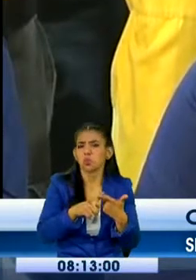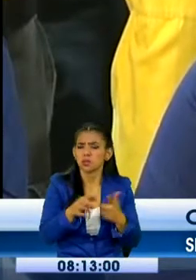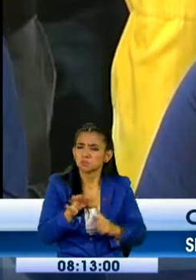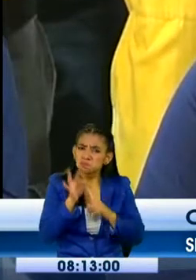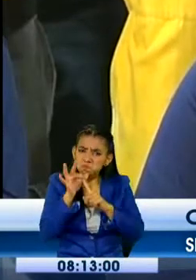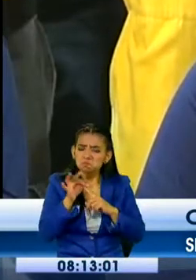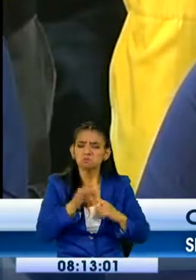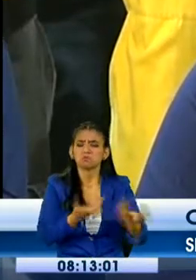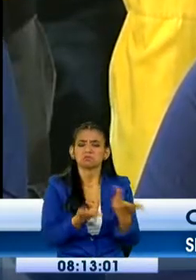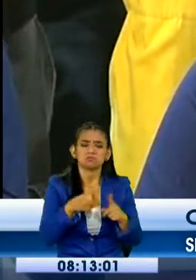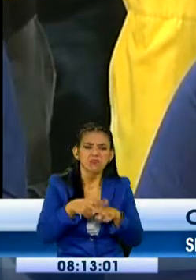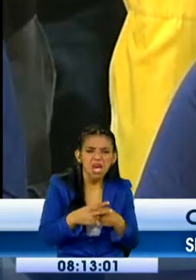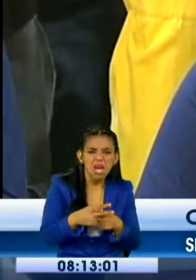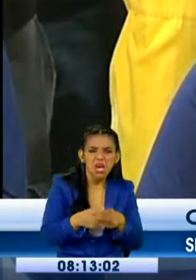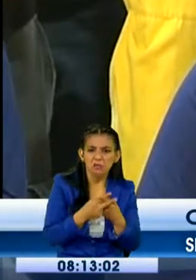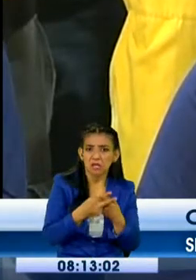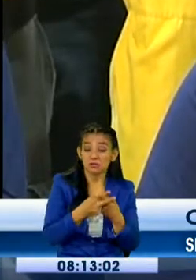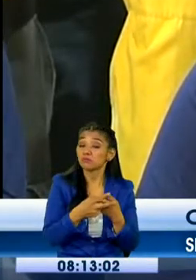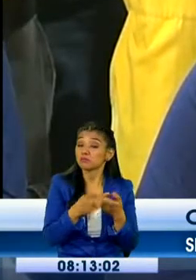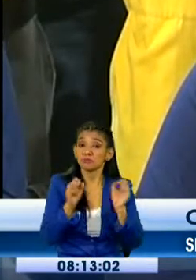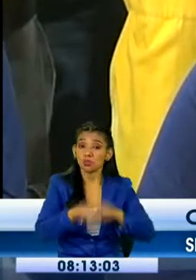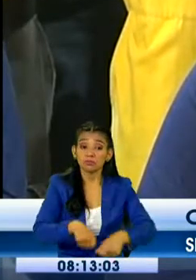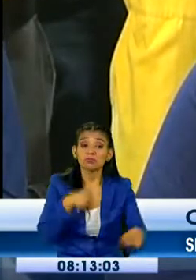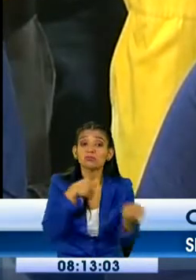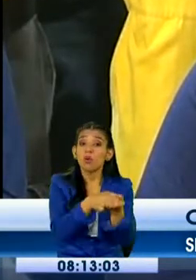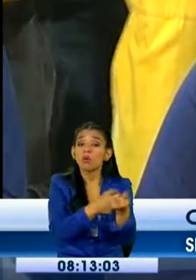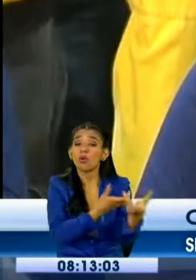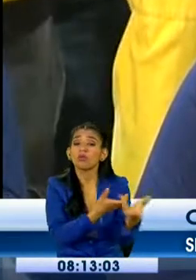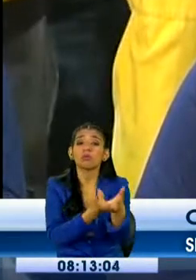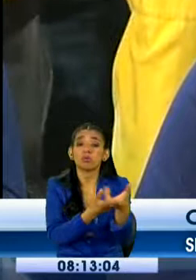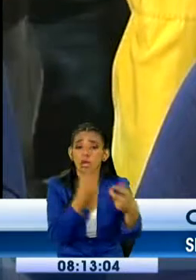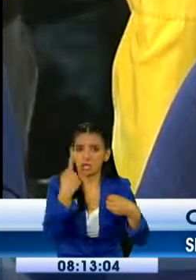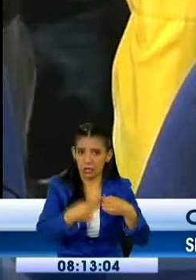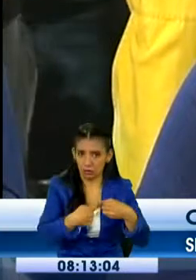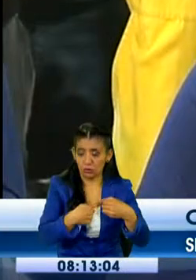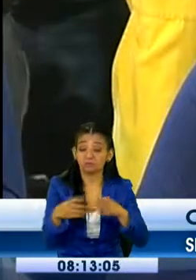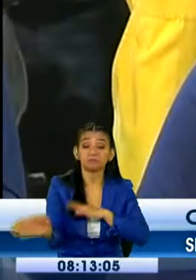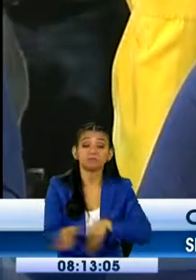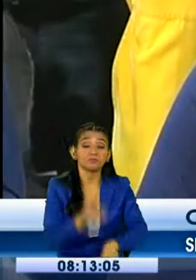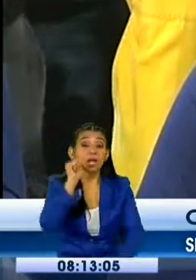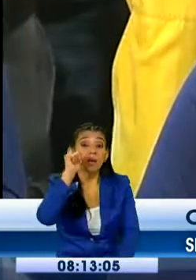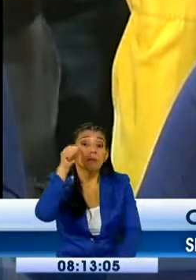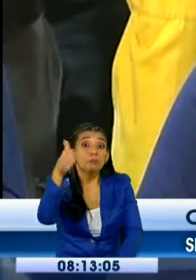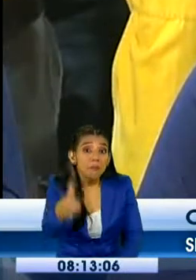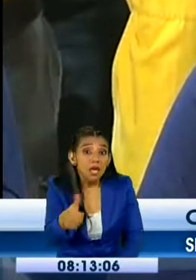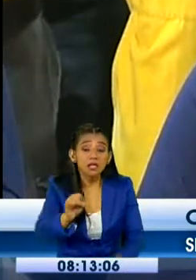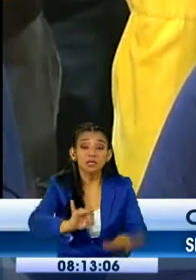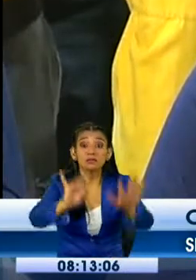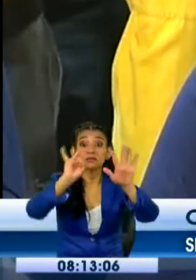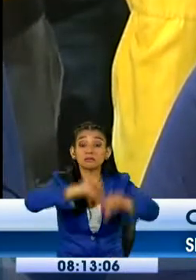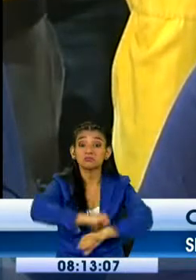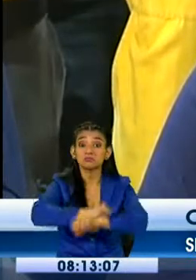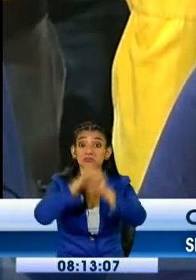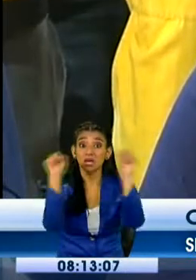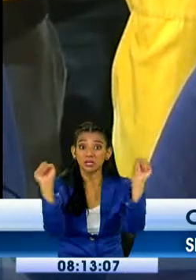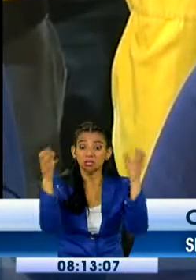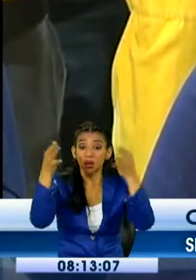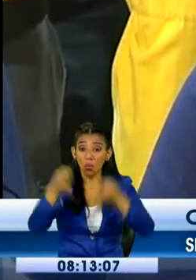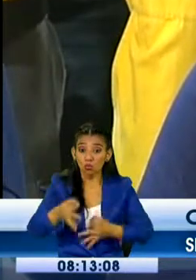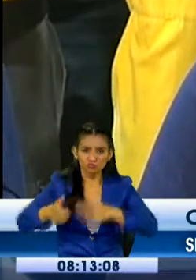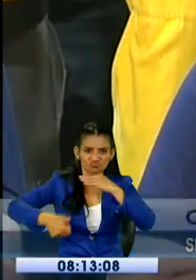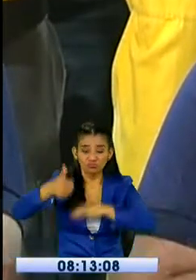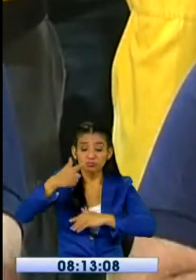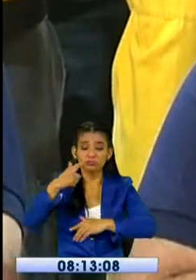equipos necesarios para ser un apoyo a los bomberos de Quito, y mañana a las 7 de la mañana partirán de la base aérea